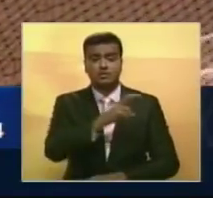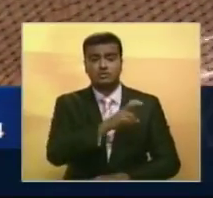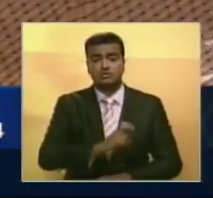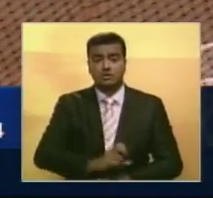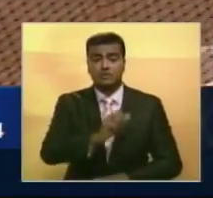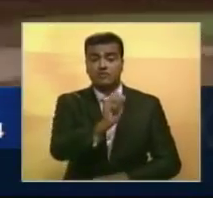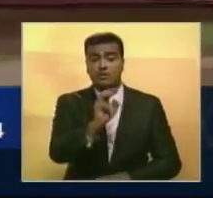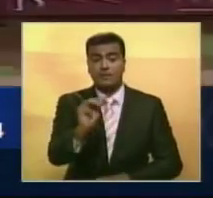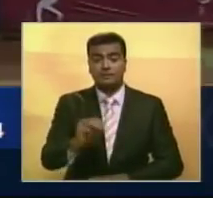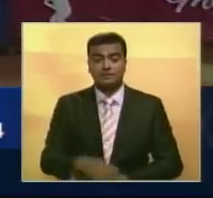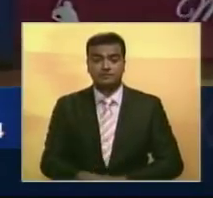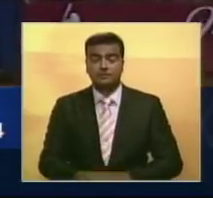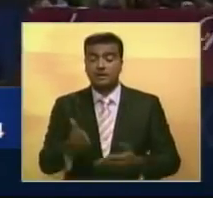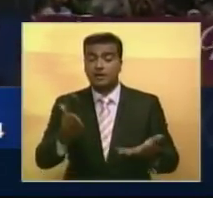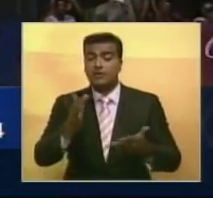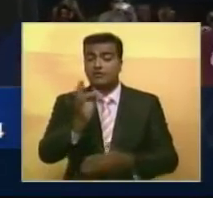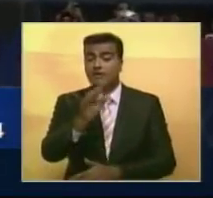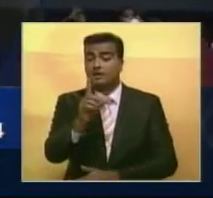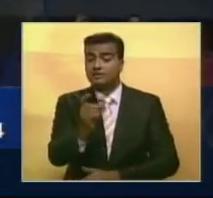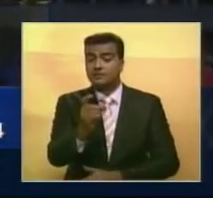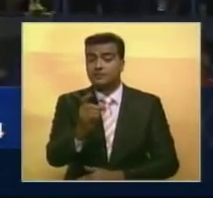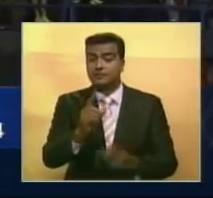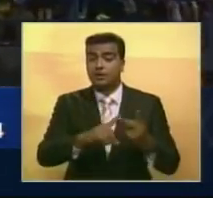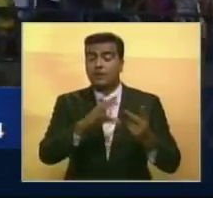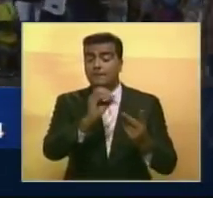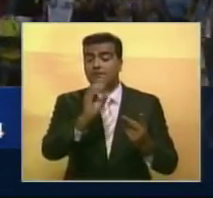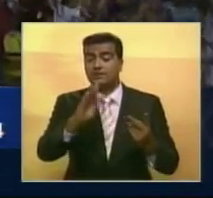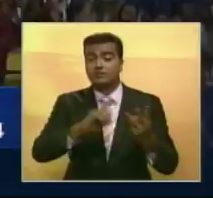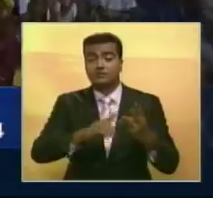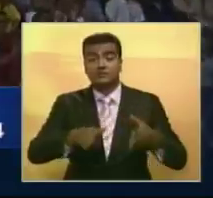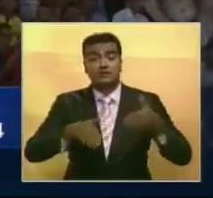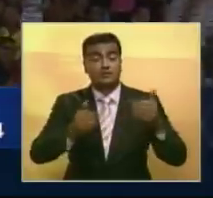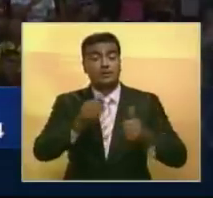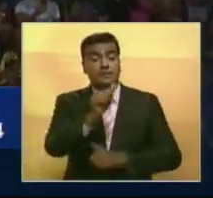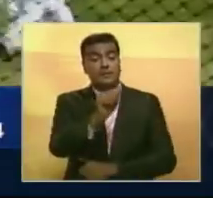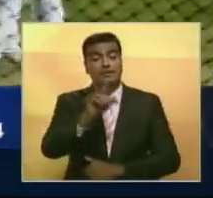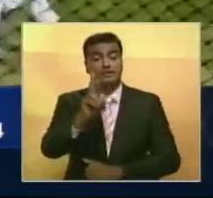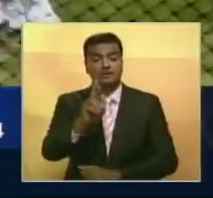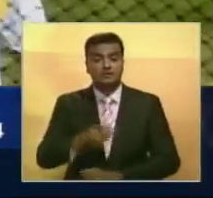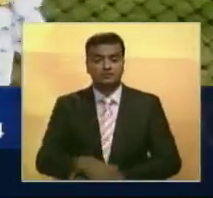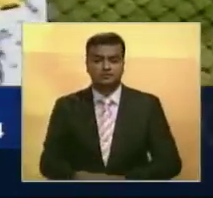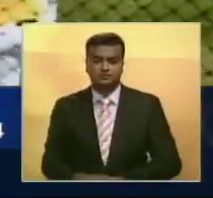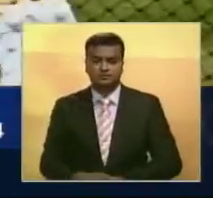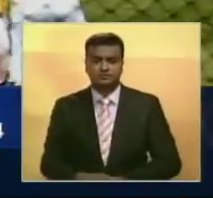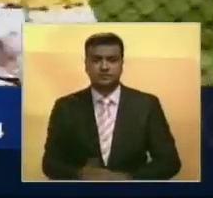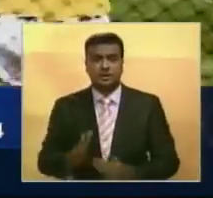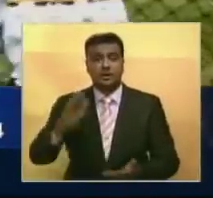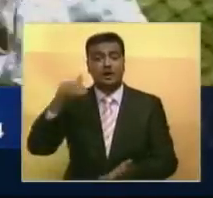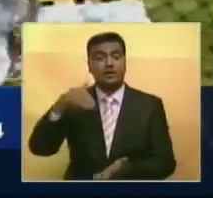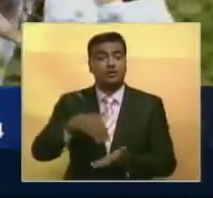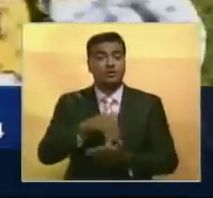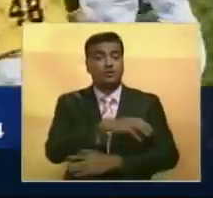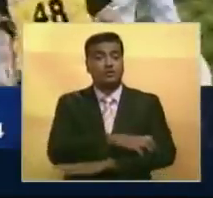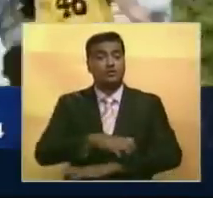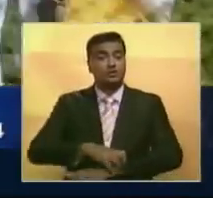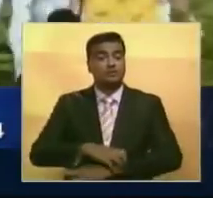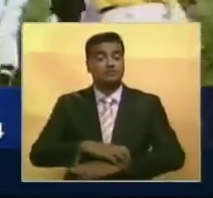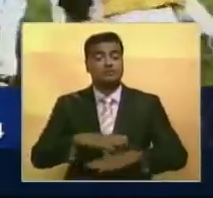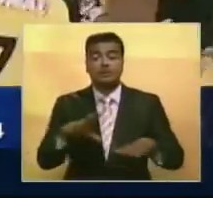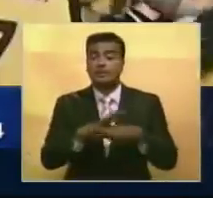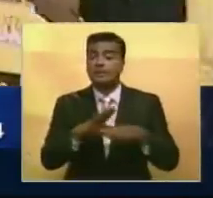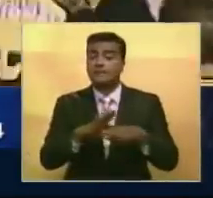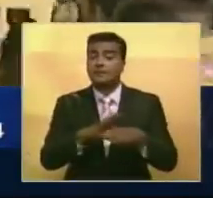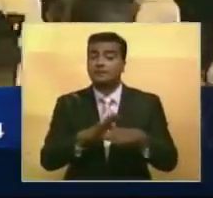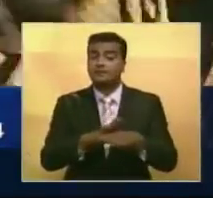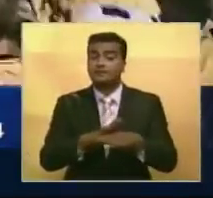Alfredo Marte. Ganó Freddy García, perdió Omar Bencomo Jr. y salvó Armando Rivero. Ahora Aragua se medirá desde este martes en la semifinal